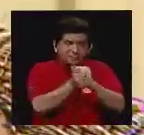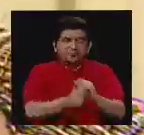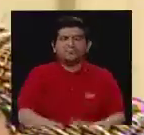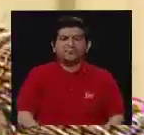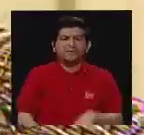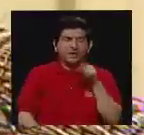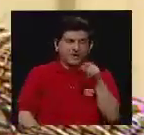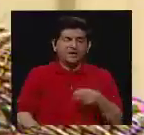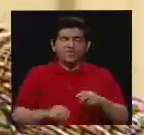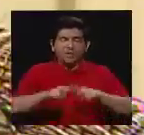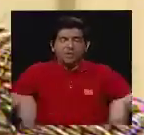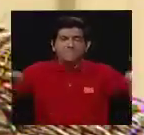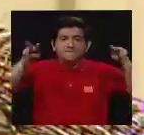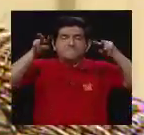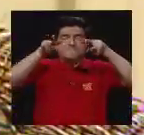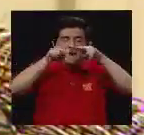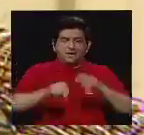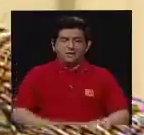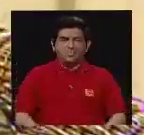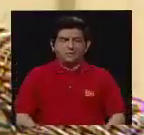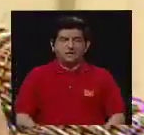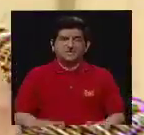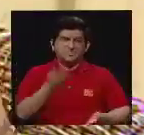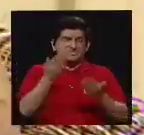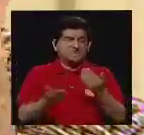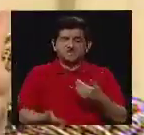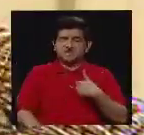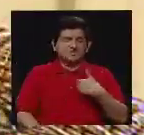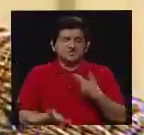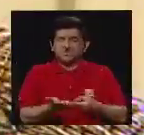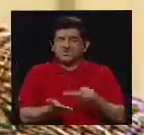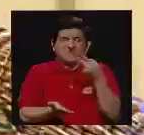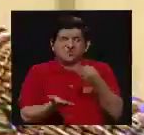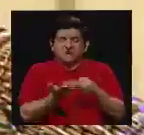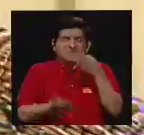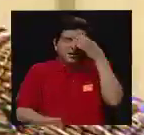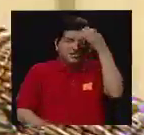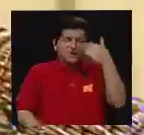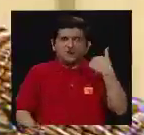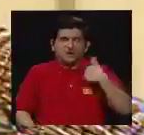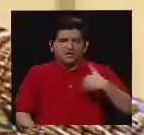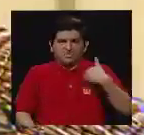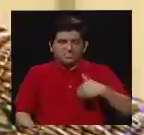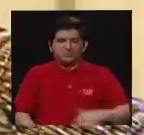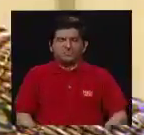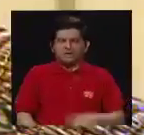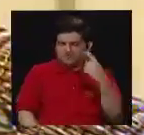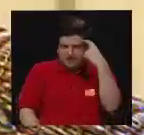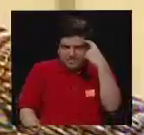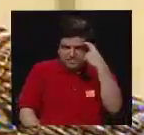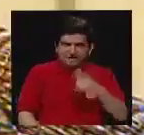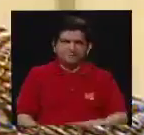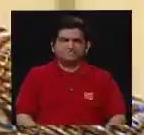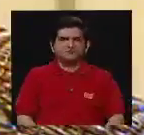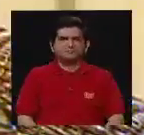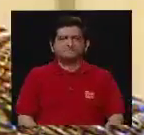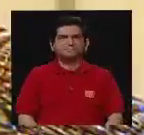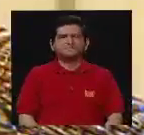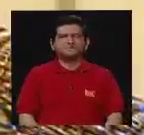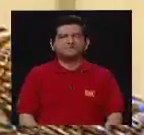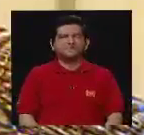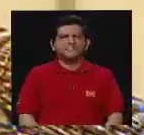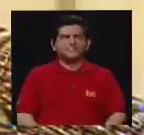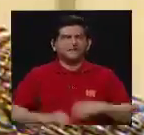unos supuestos valores que son muy poco valiosos en realidad para la cultura humana. Pensá, por ejemplo,